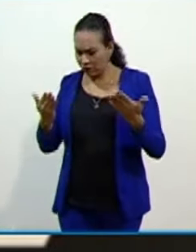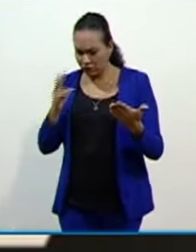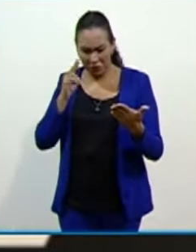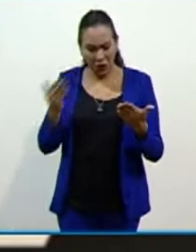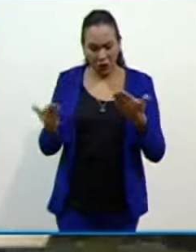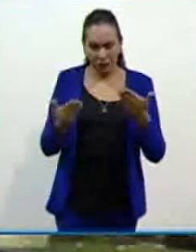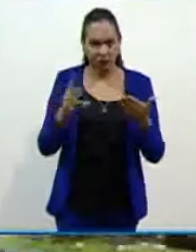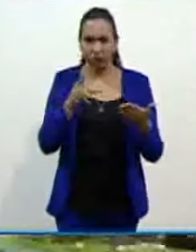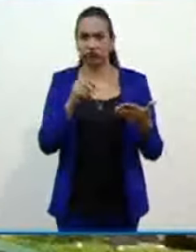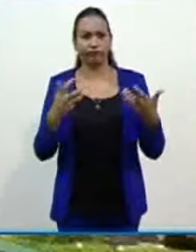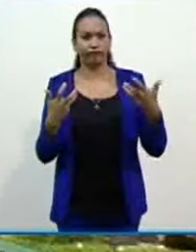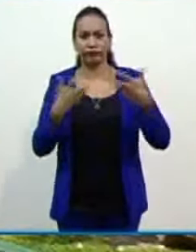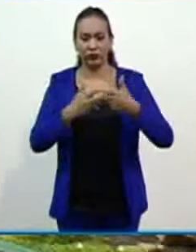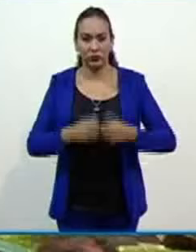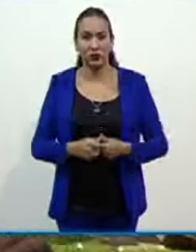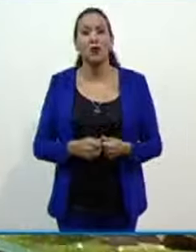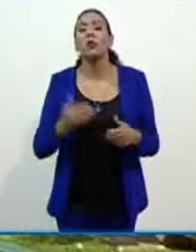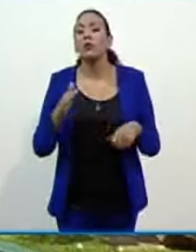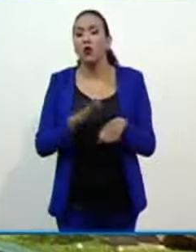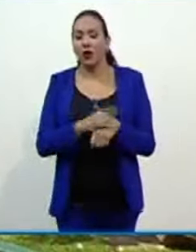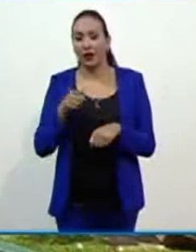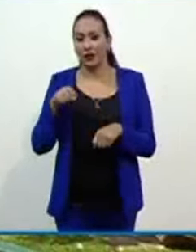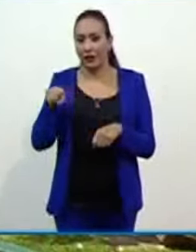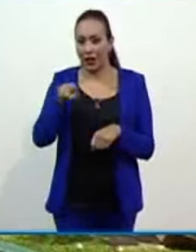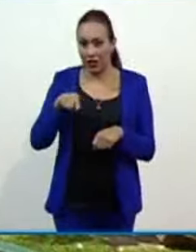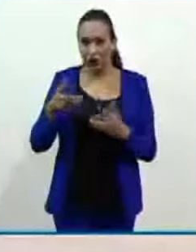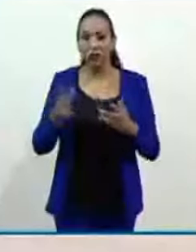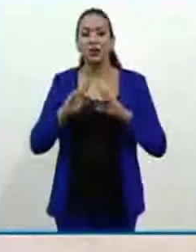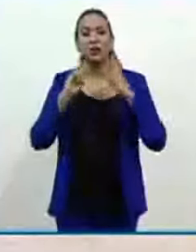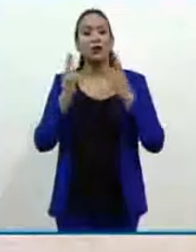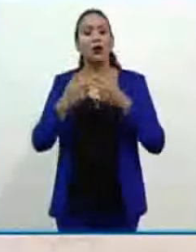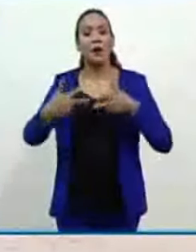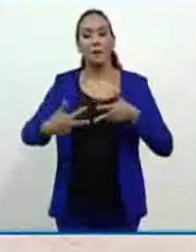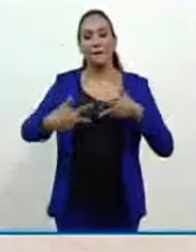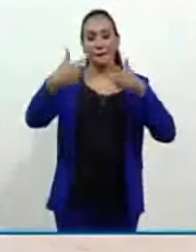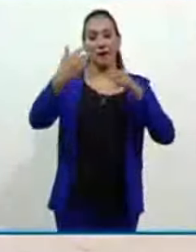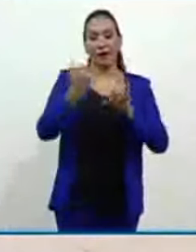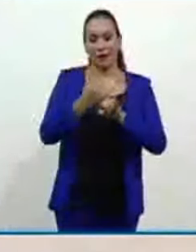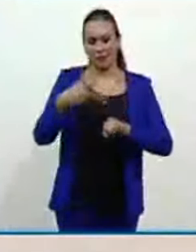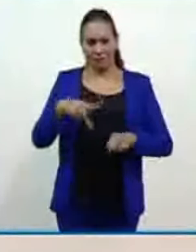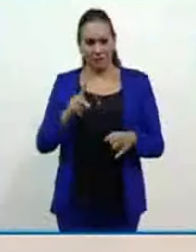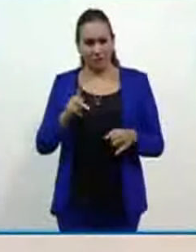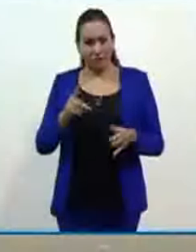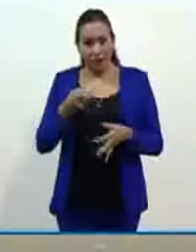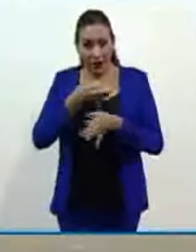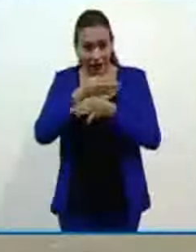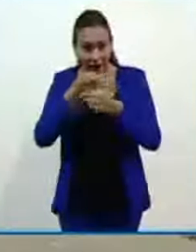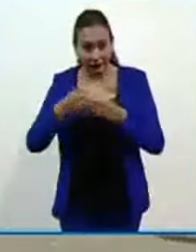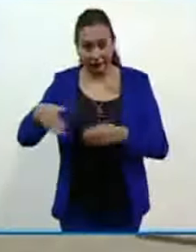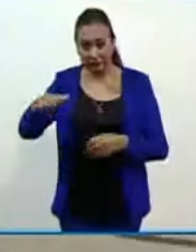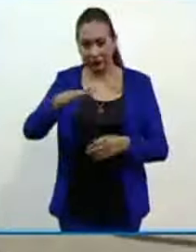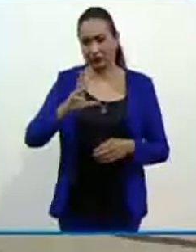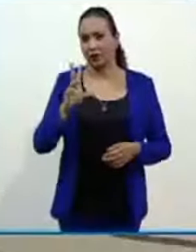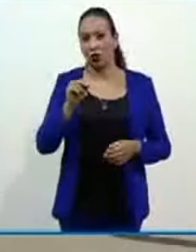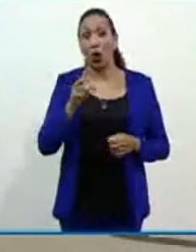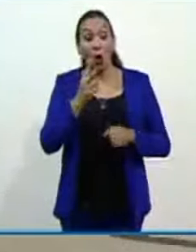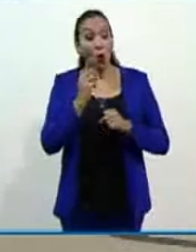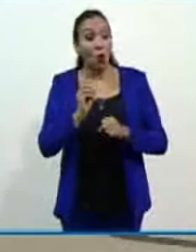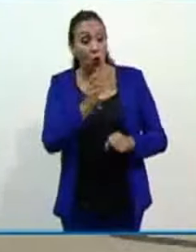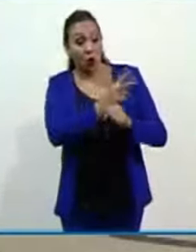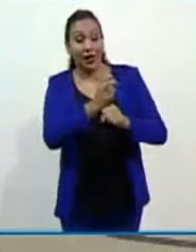se aprobó el decreto se realizó de manera virtual, lo cual no se justificó a dicha sesión. No se convocó a todas